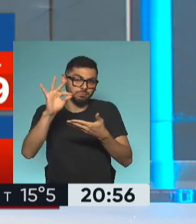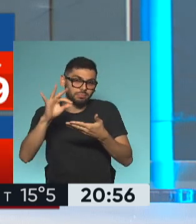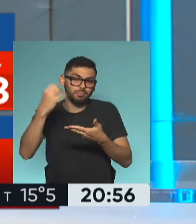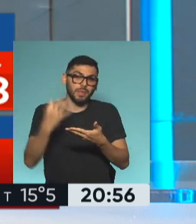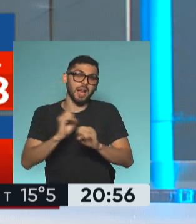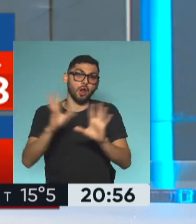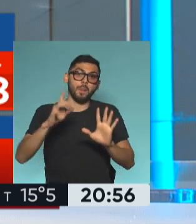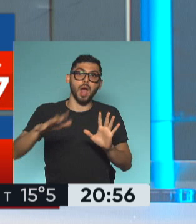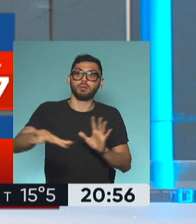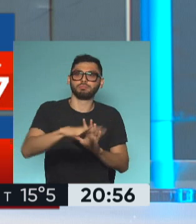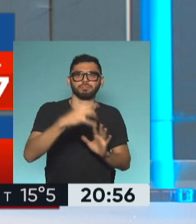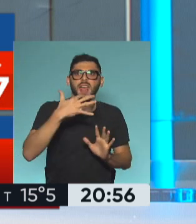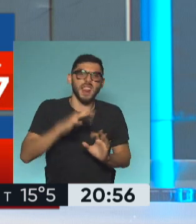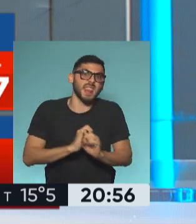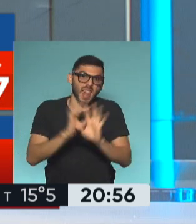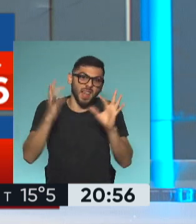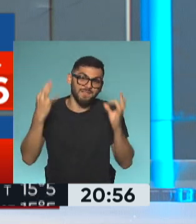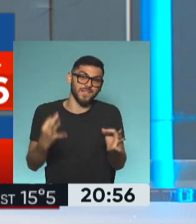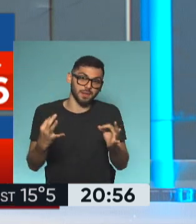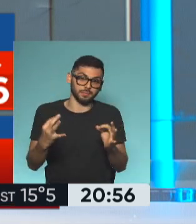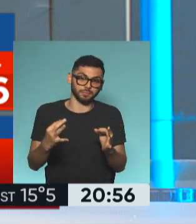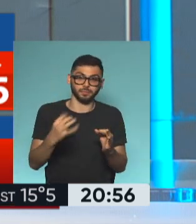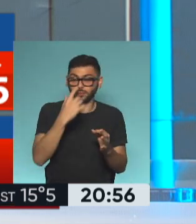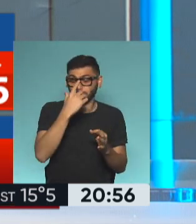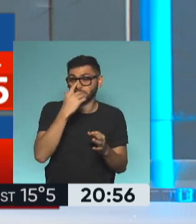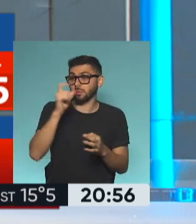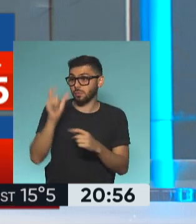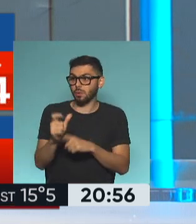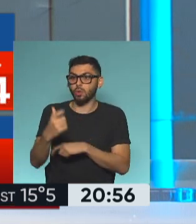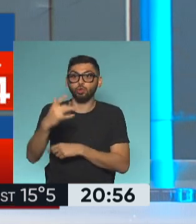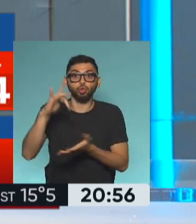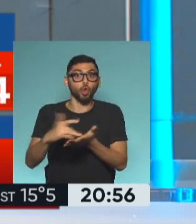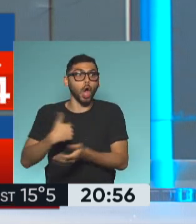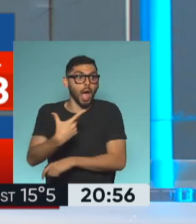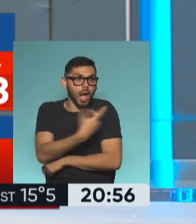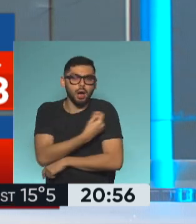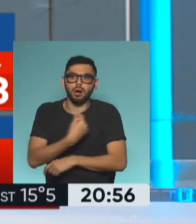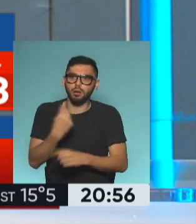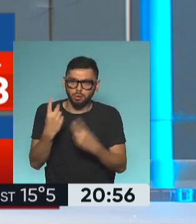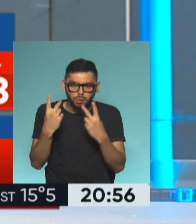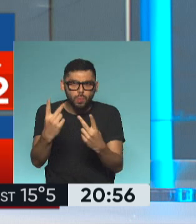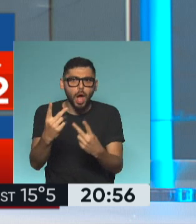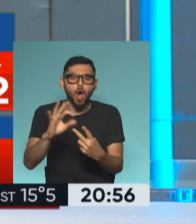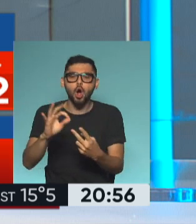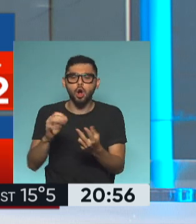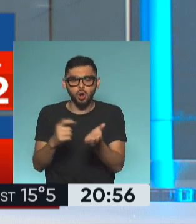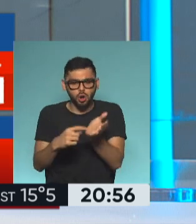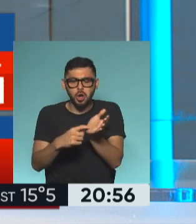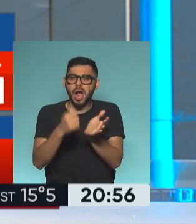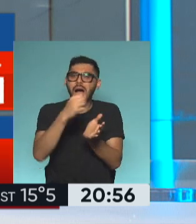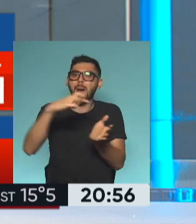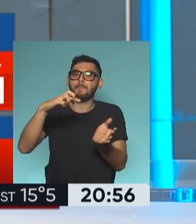algo de seguridad y tranquilidad a esas personas, si van a poder usar el transporte público, si van a poder usar la aplicación